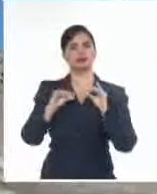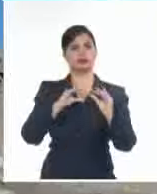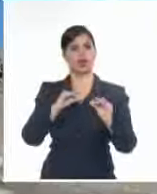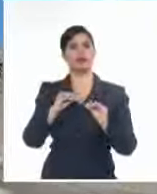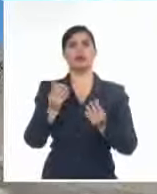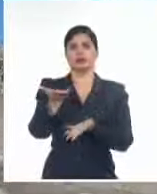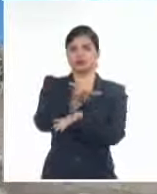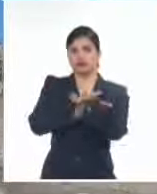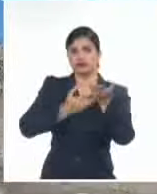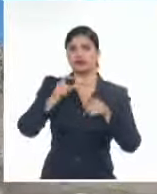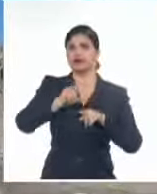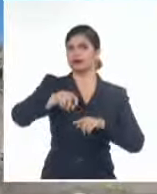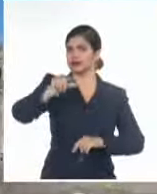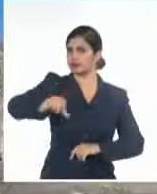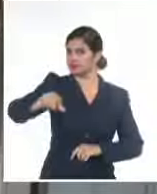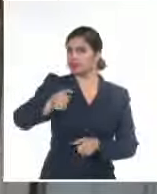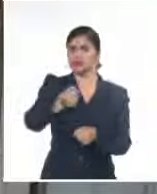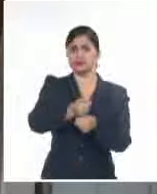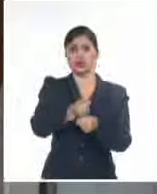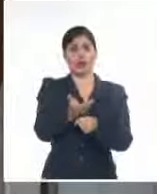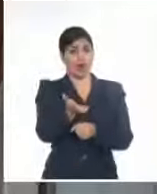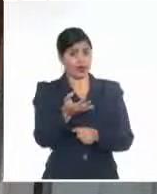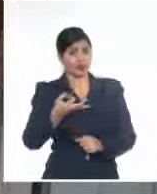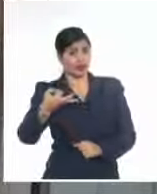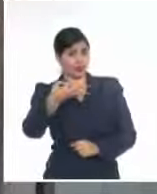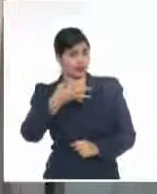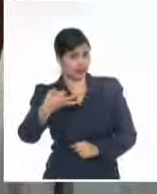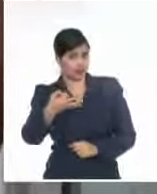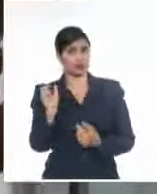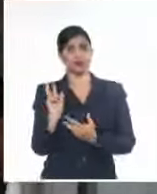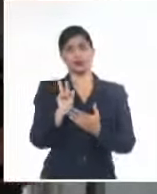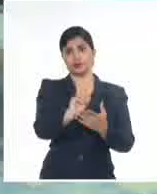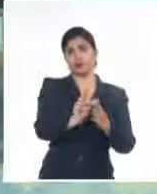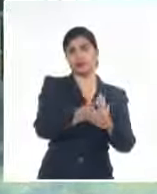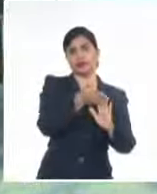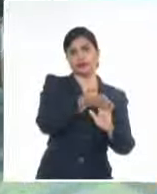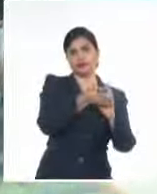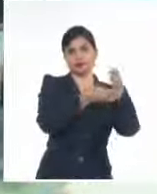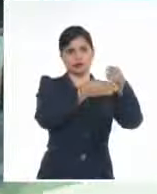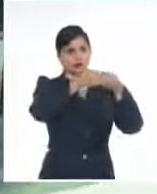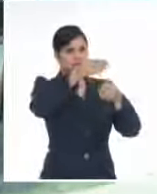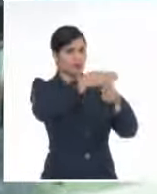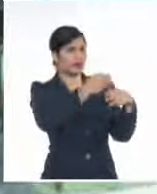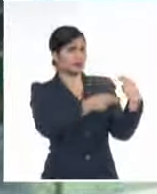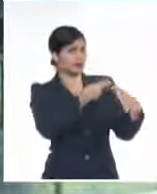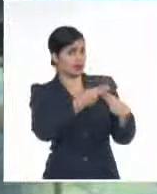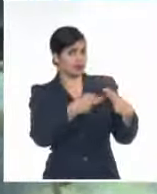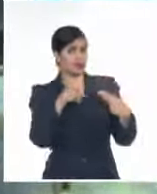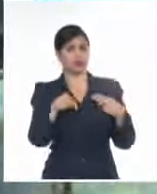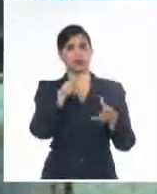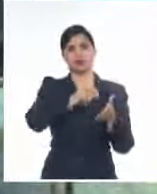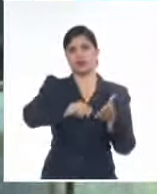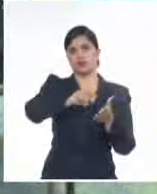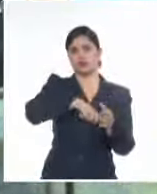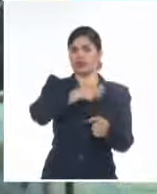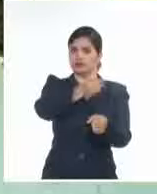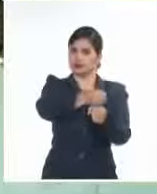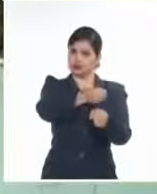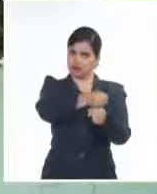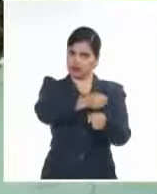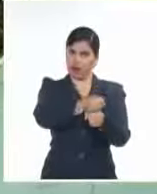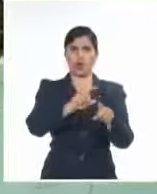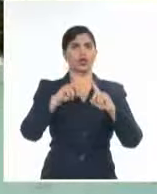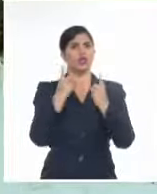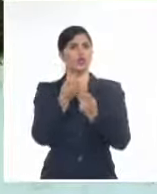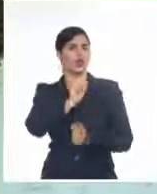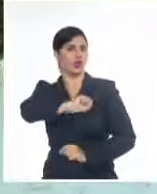campesinos y trabajadores radicados en el lugar y supervisó las obras de construcción realizadas como parte de la urbanización de la comunidad.